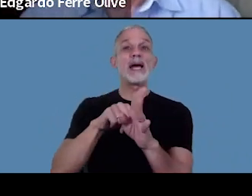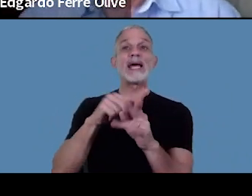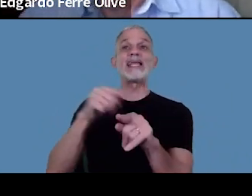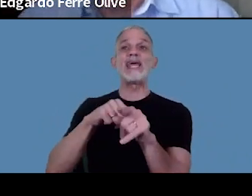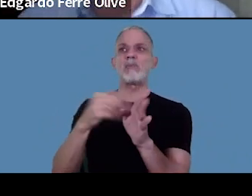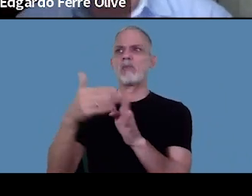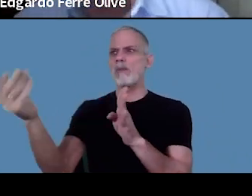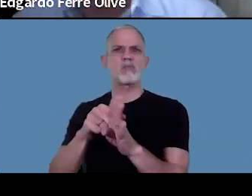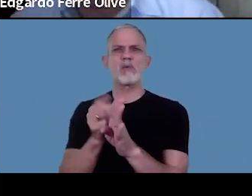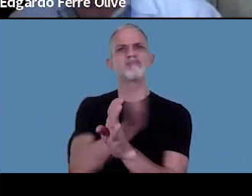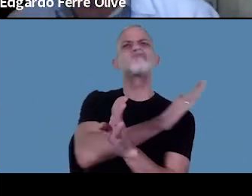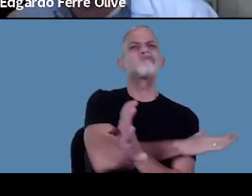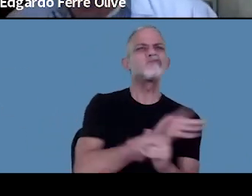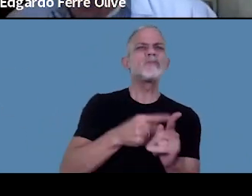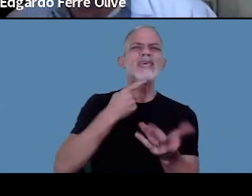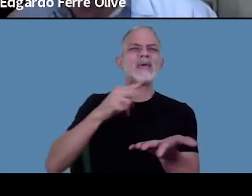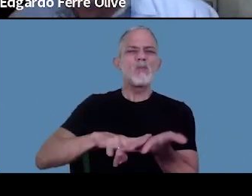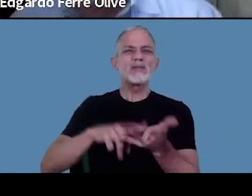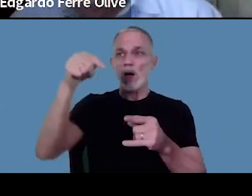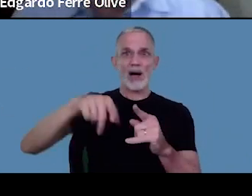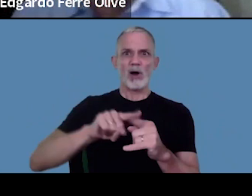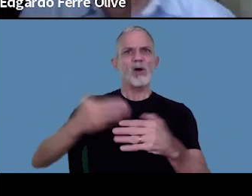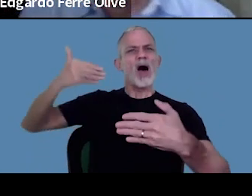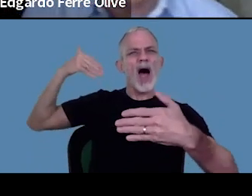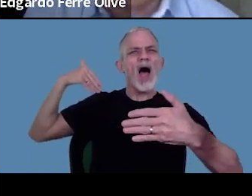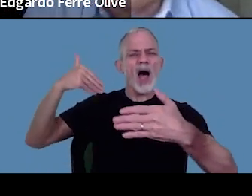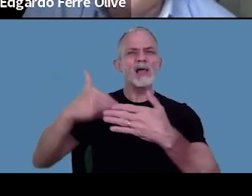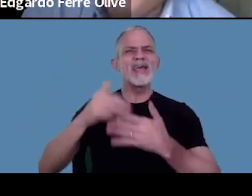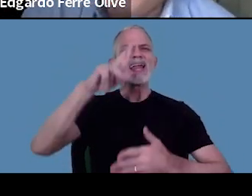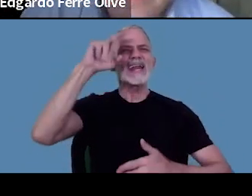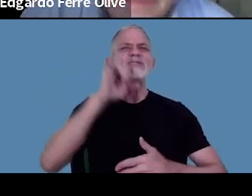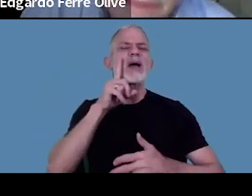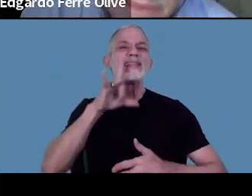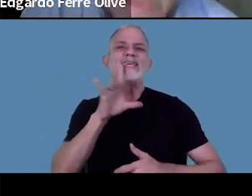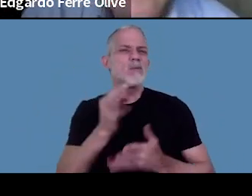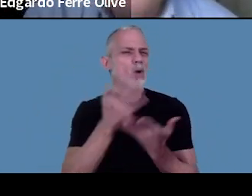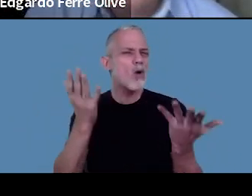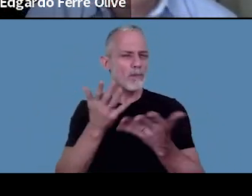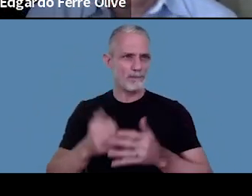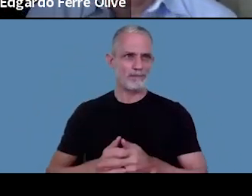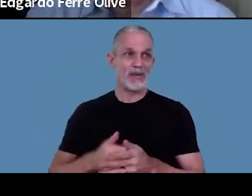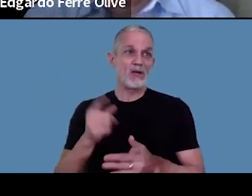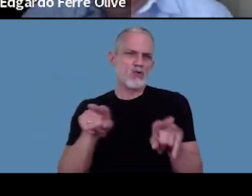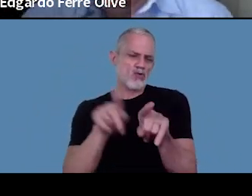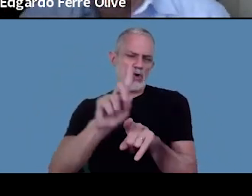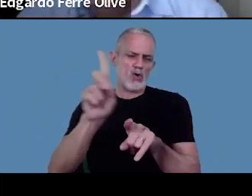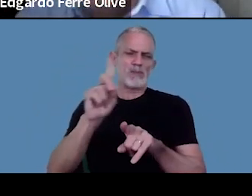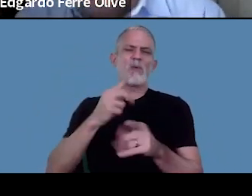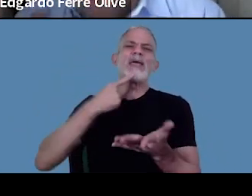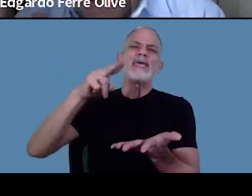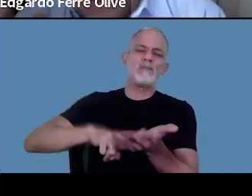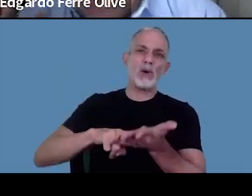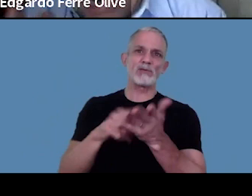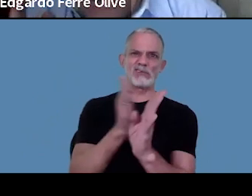la retroactividad de un tributo en materia ambiental hay que ver de qué producto estamos hablando. No es lo mismo aplicar un impuesto